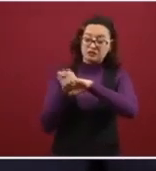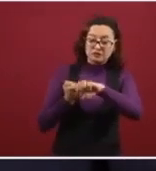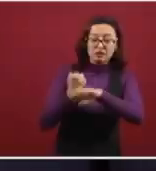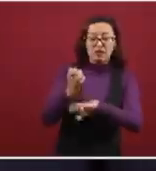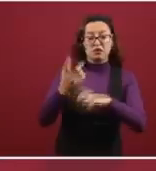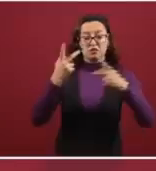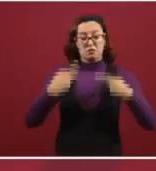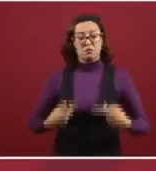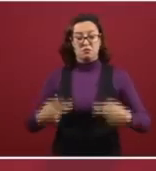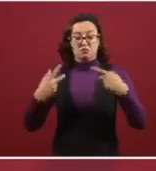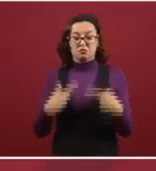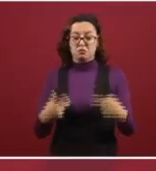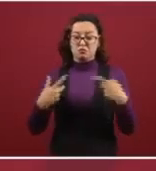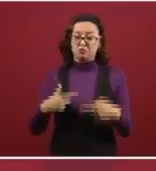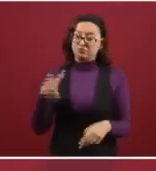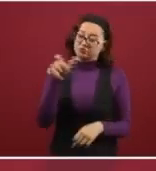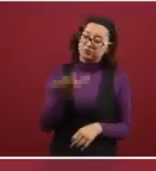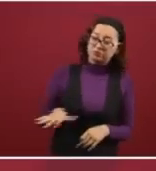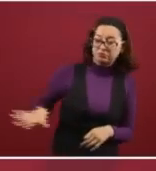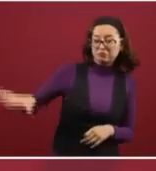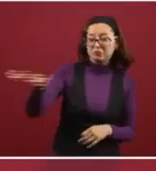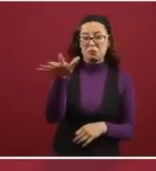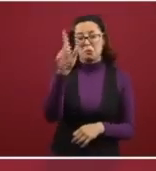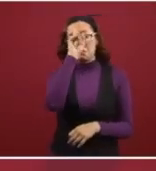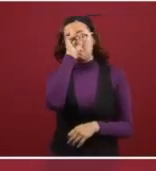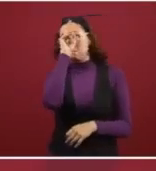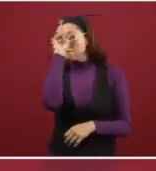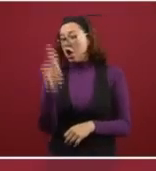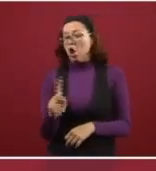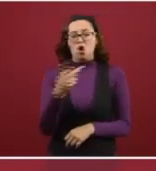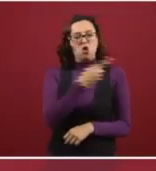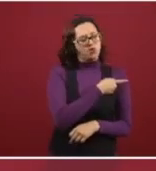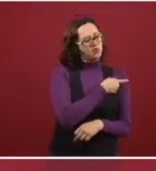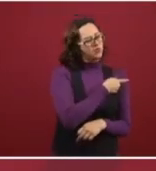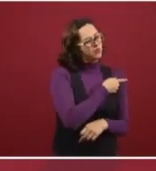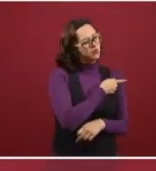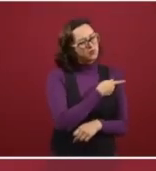población en condiciones de pobreza y de